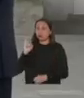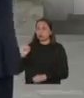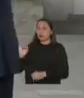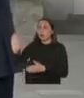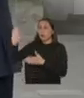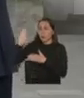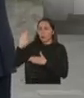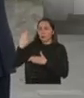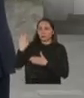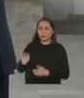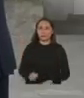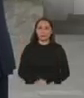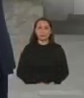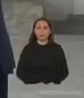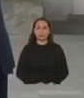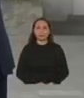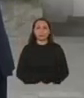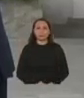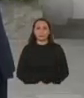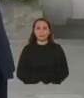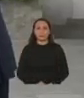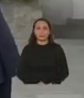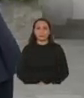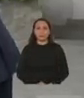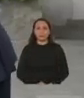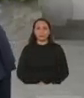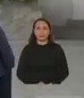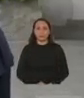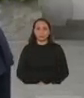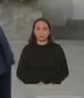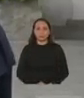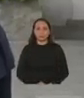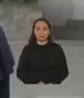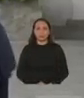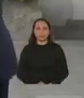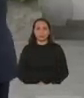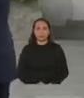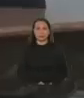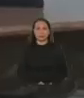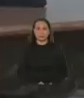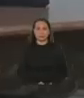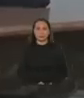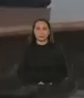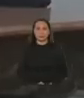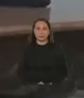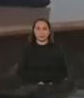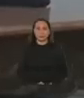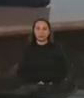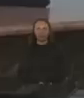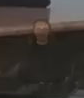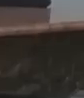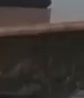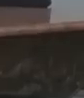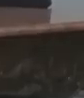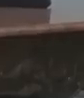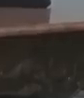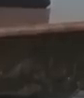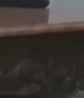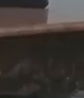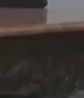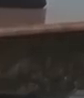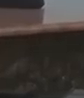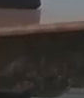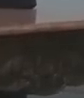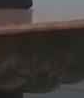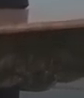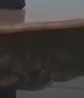el gobierno y en los convencionales que las encuestas estaban mal porque los derechos sociales y porque los convencionales eran los que estaban, entre